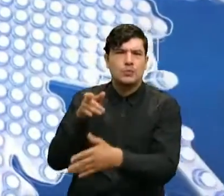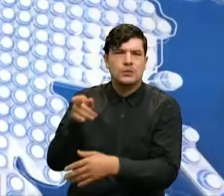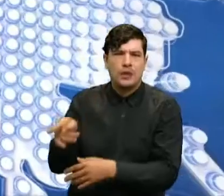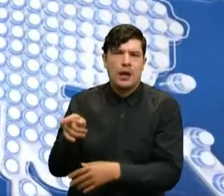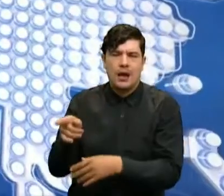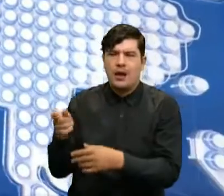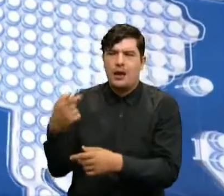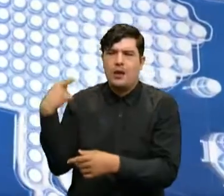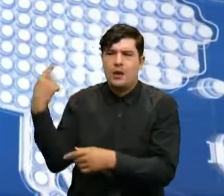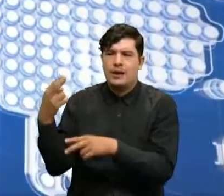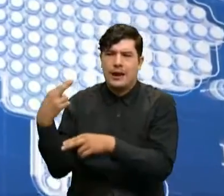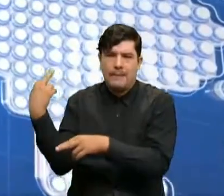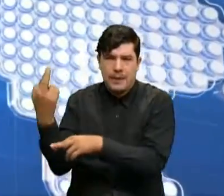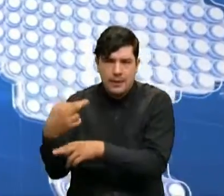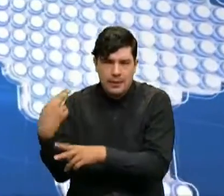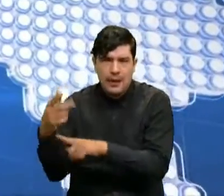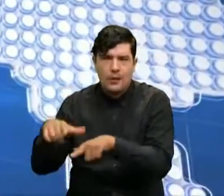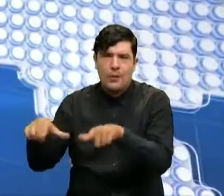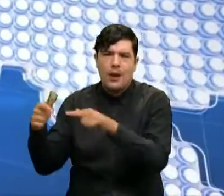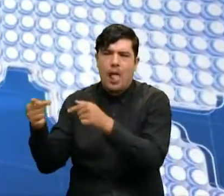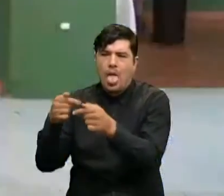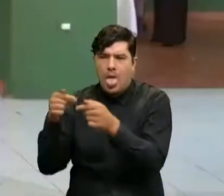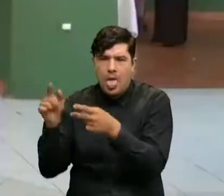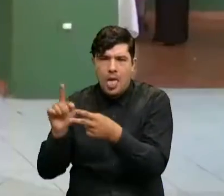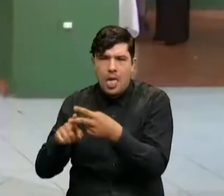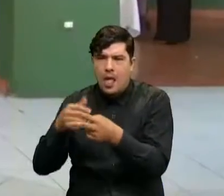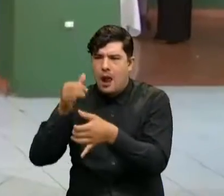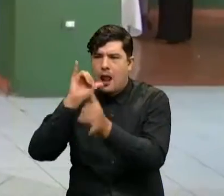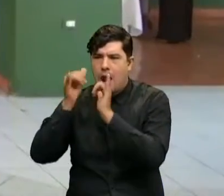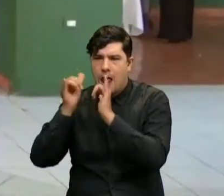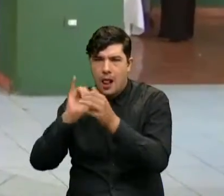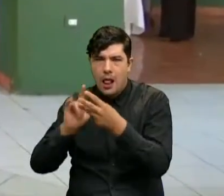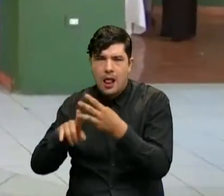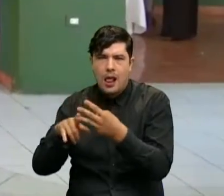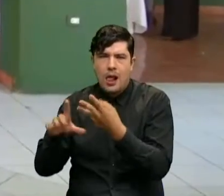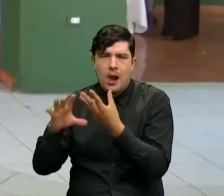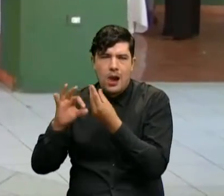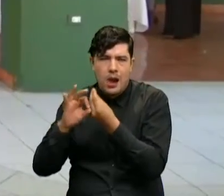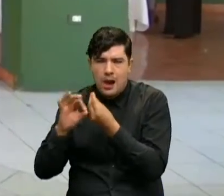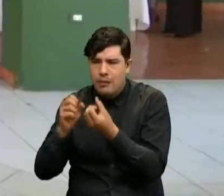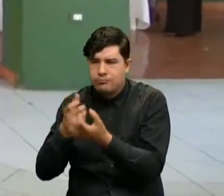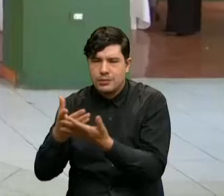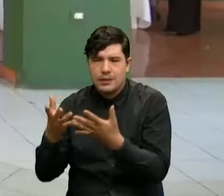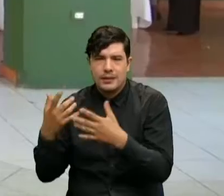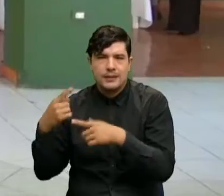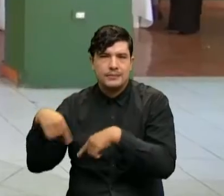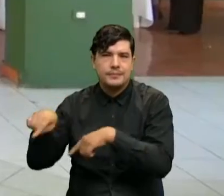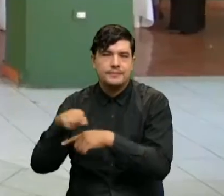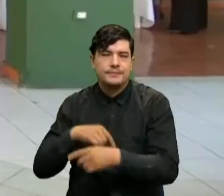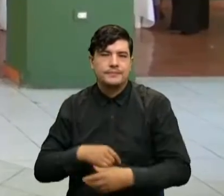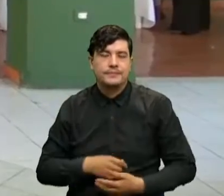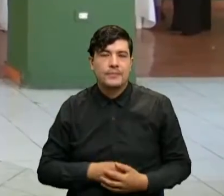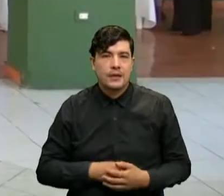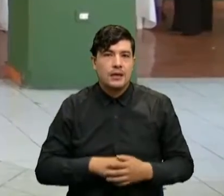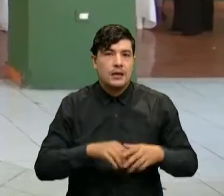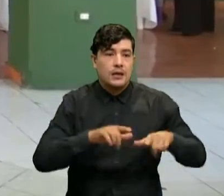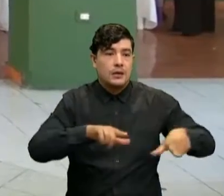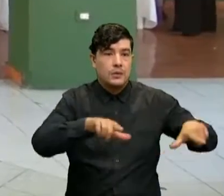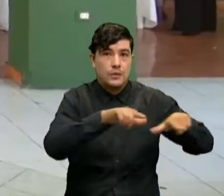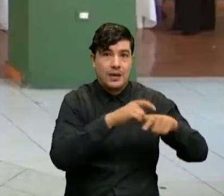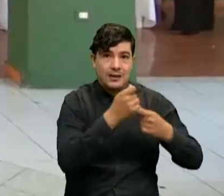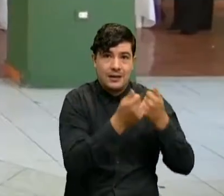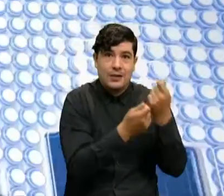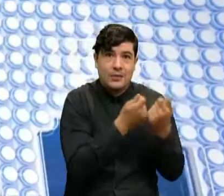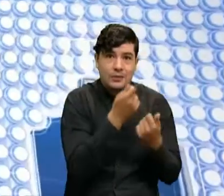de bebidas embriagantes hasta altas horas de la noche. Son negocios que vienen ya funcionando desde que